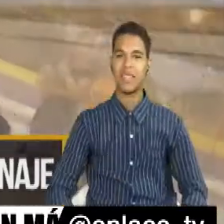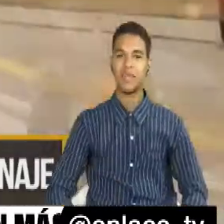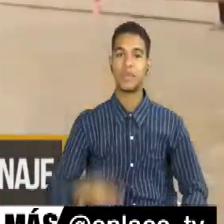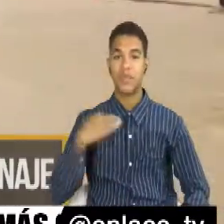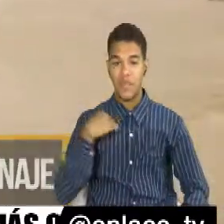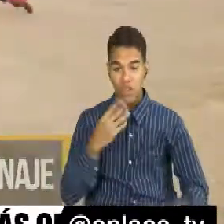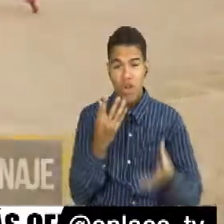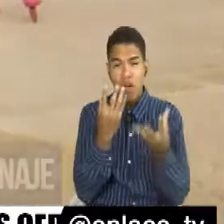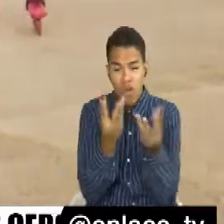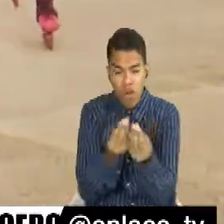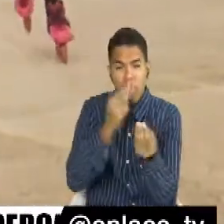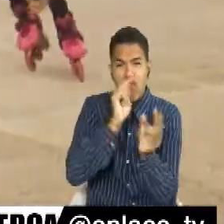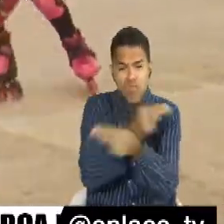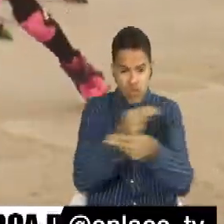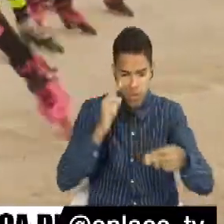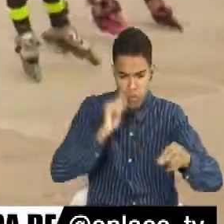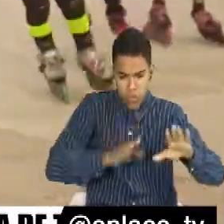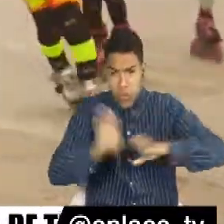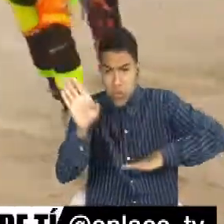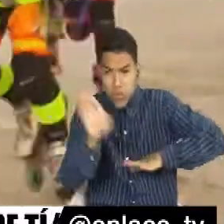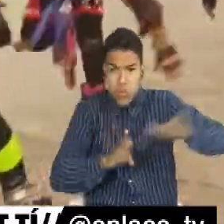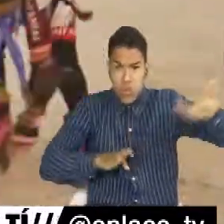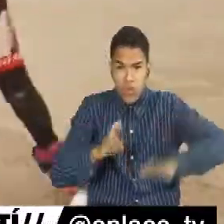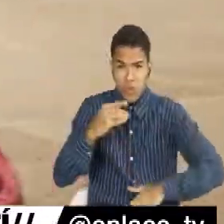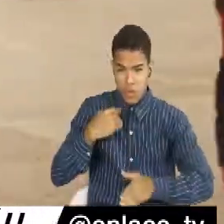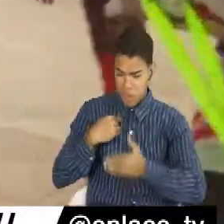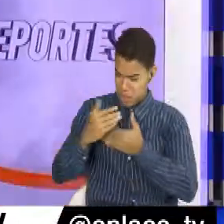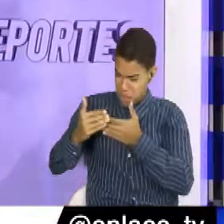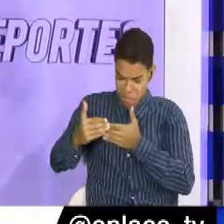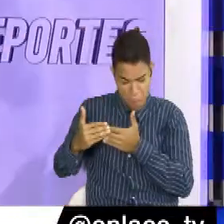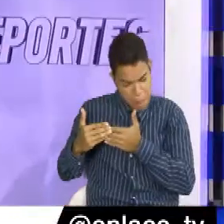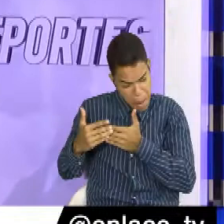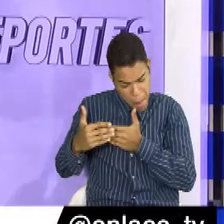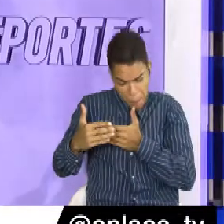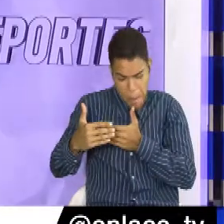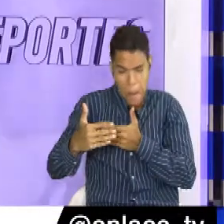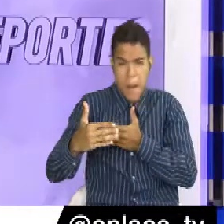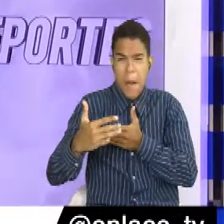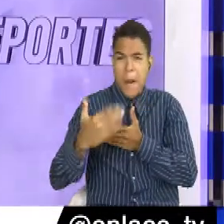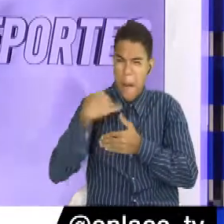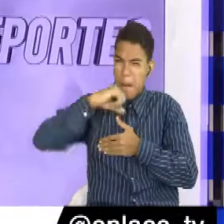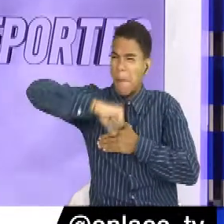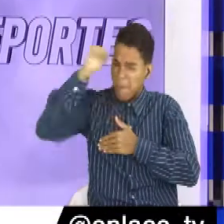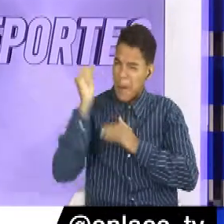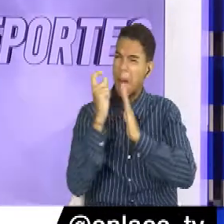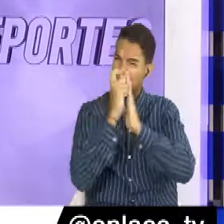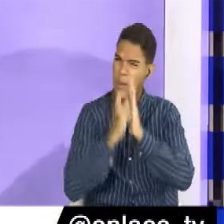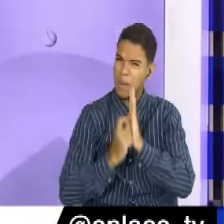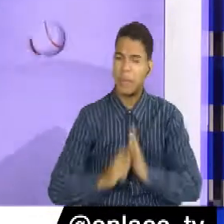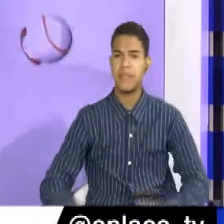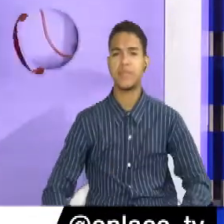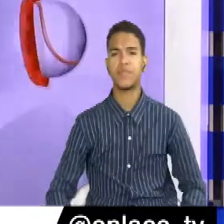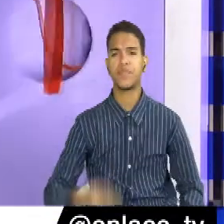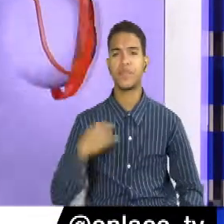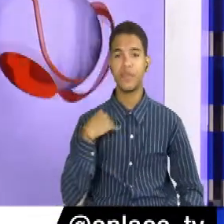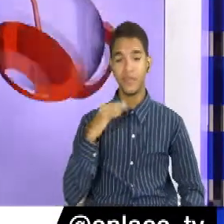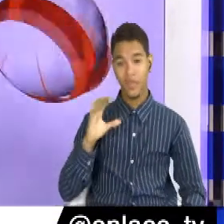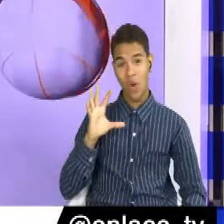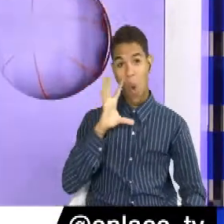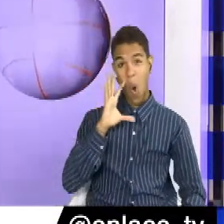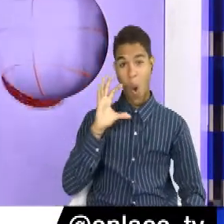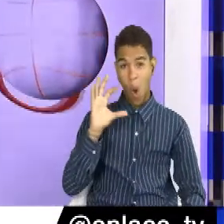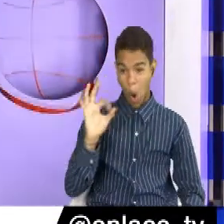Puerto Petrolero, los triunfos apenas empiezan. Y precisamente un entrenador de esta disciplina en el